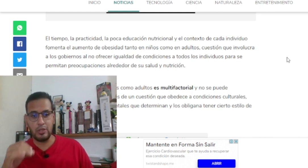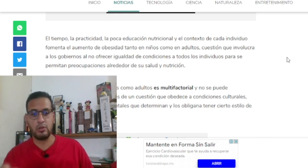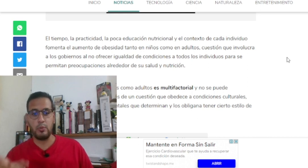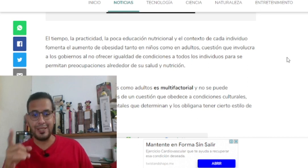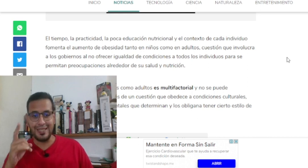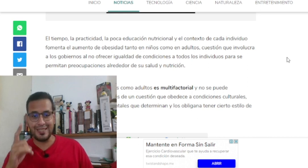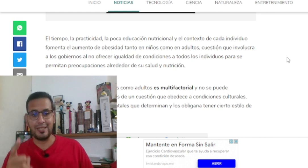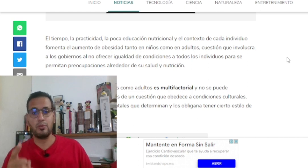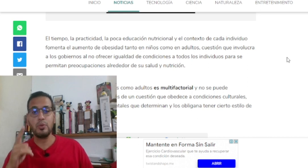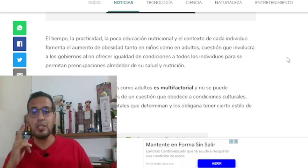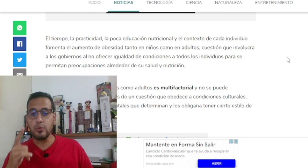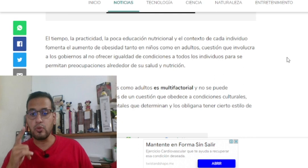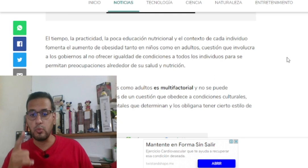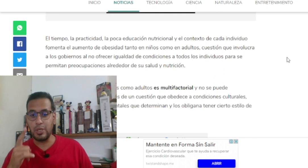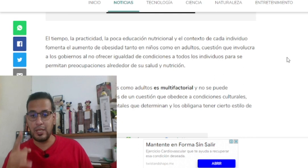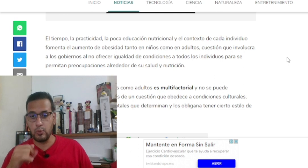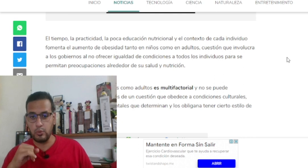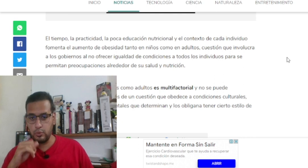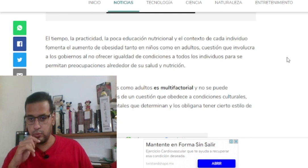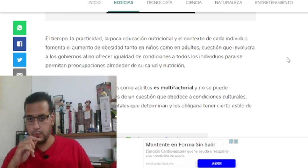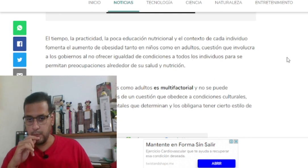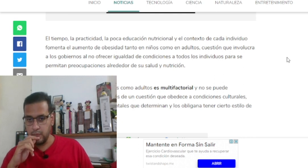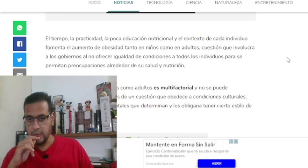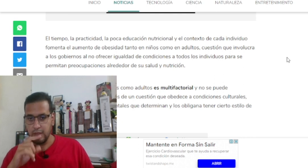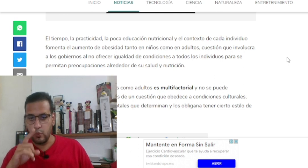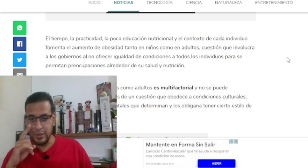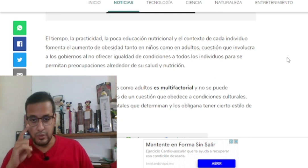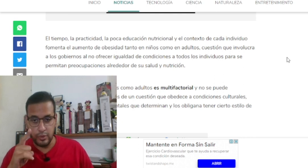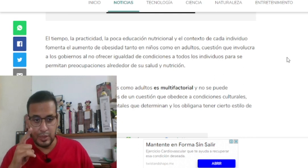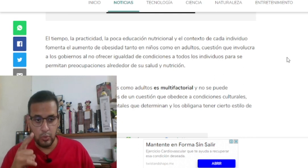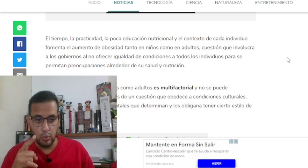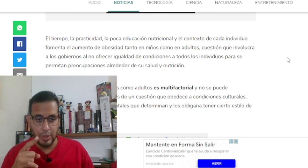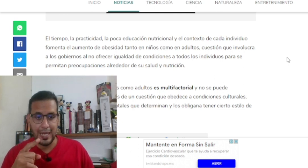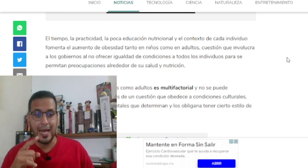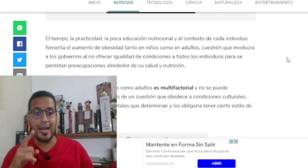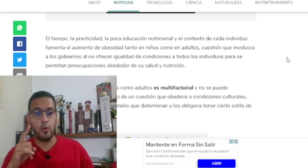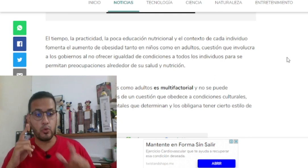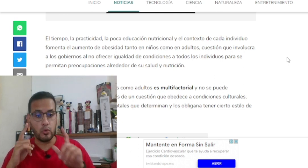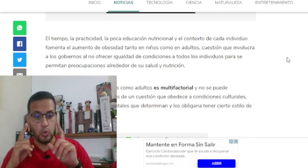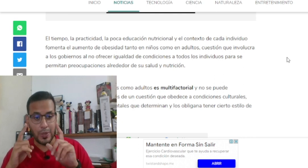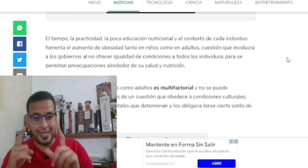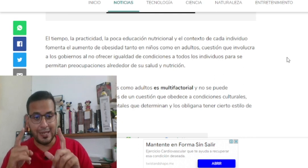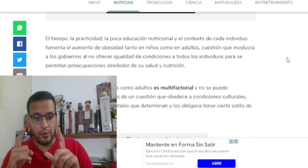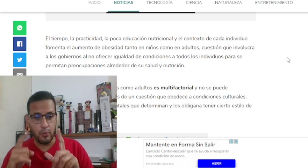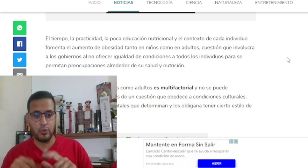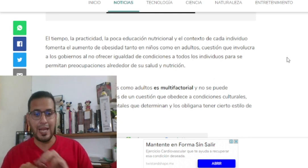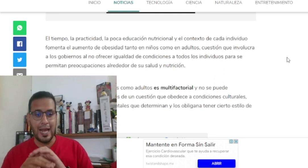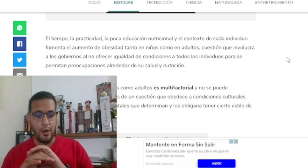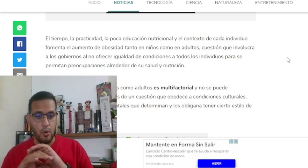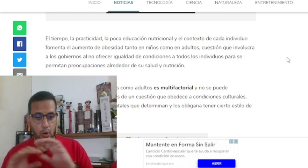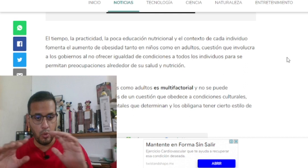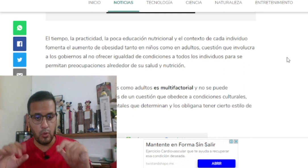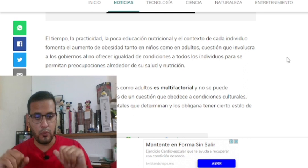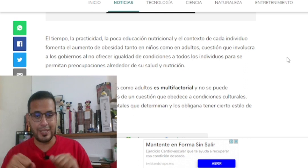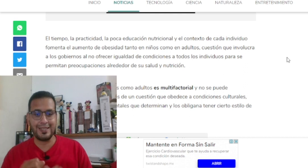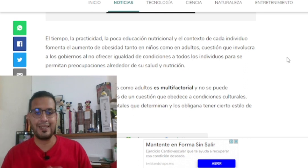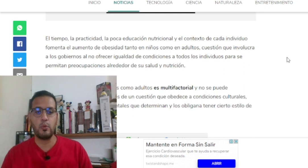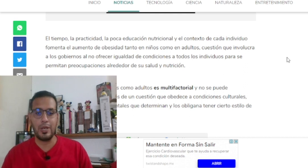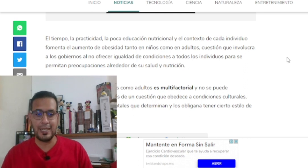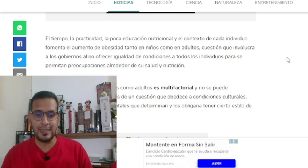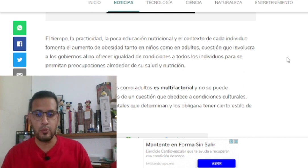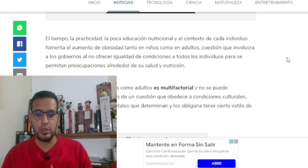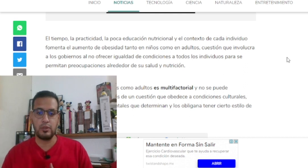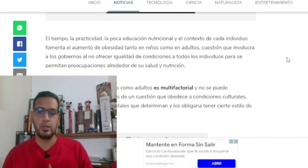fomentan el aumento de obesidad tanto en niños como en adultos. Cuestión que involucra a los gobiernos a no